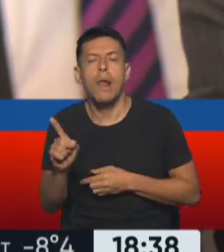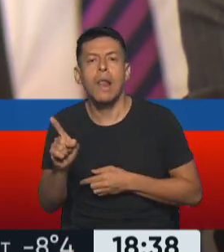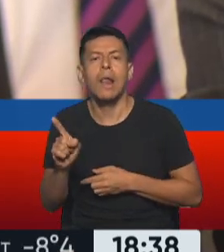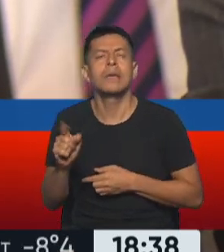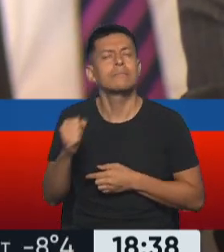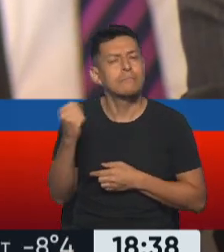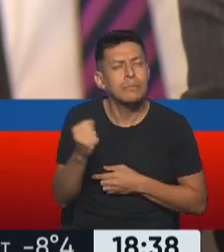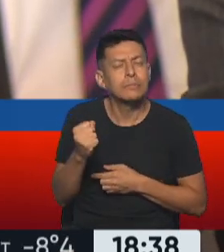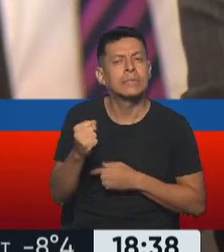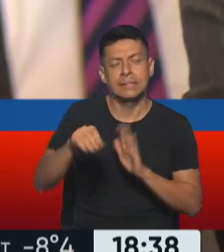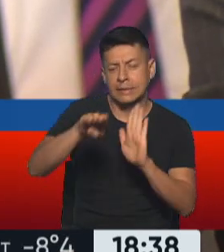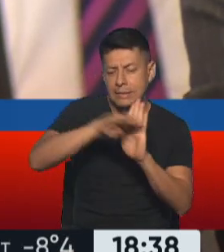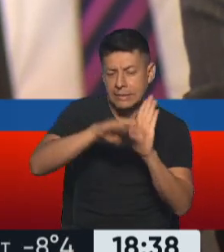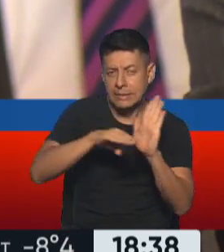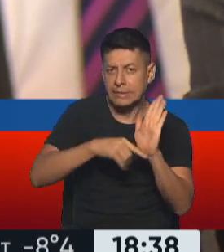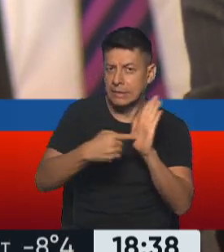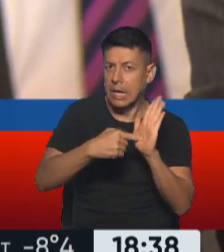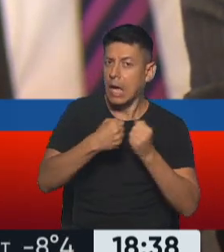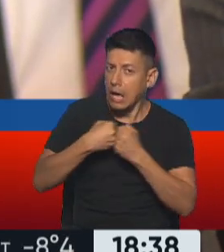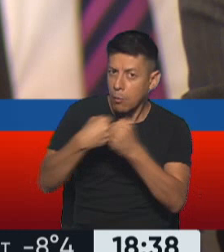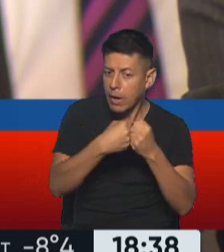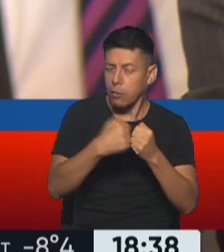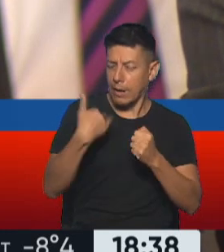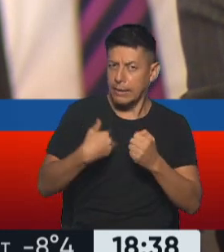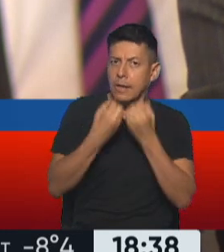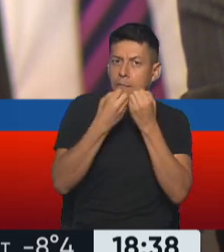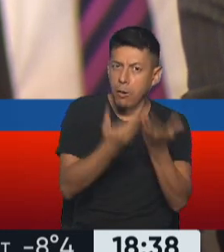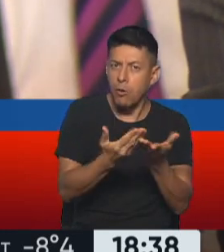juego que nos fortalezca como república,